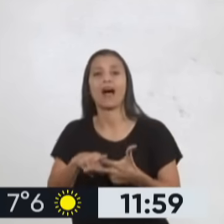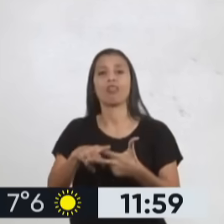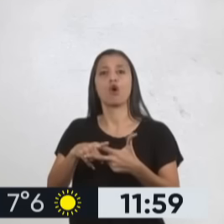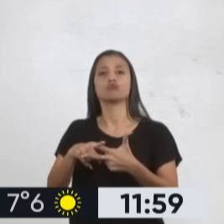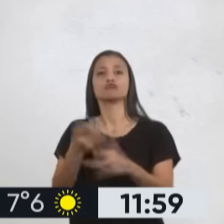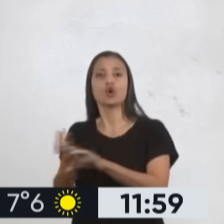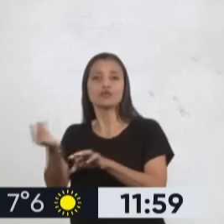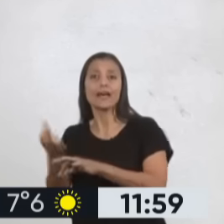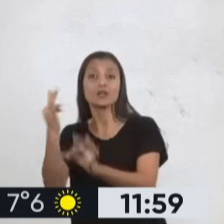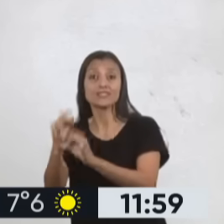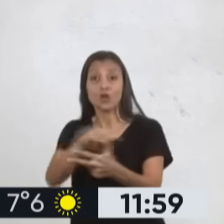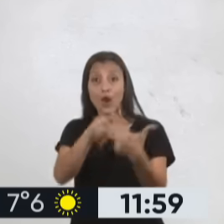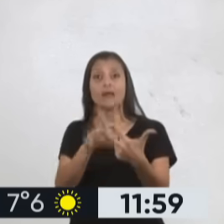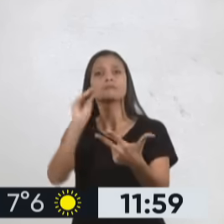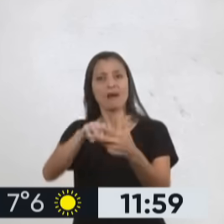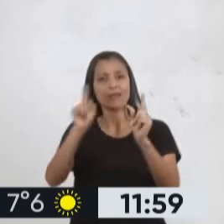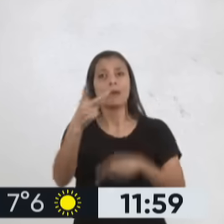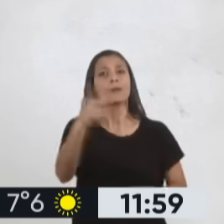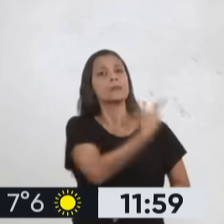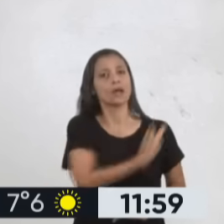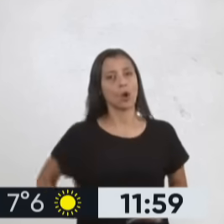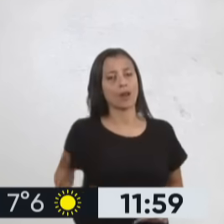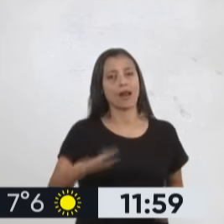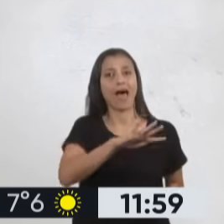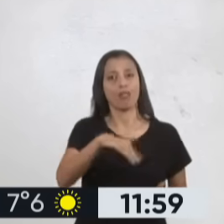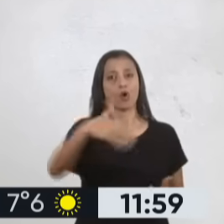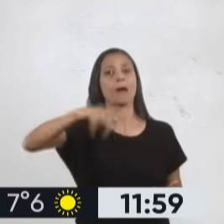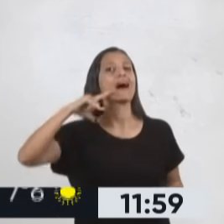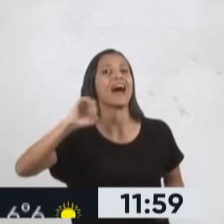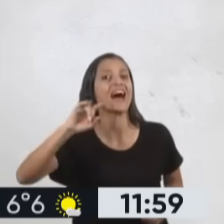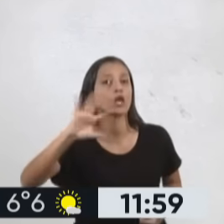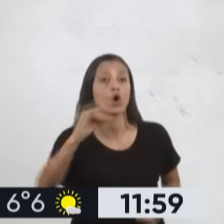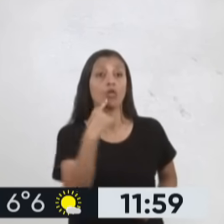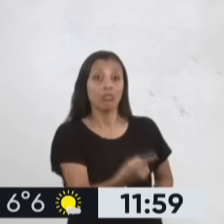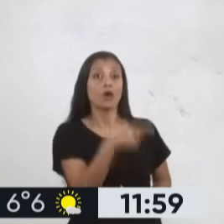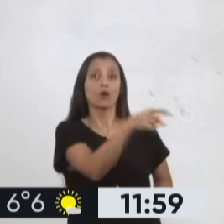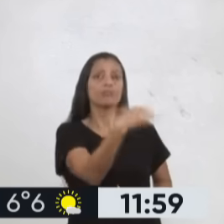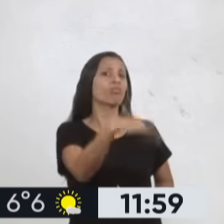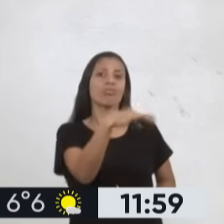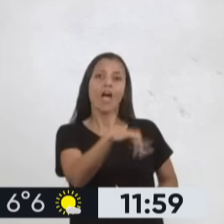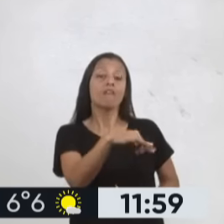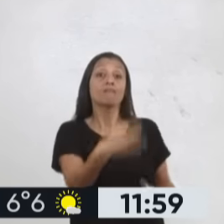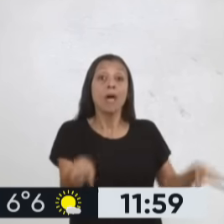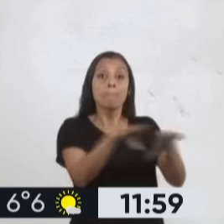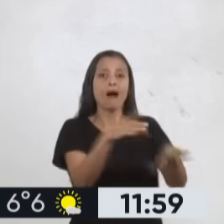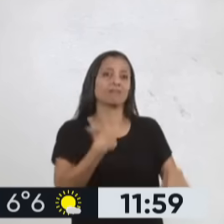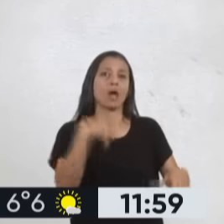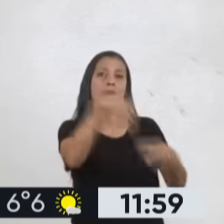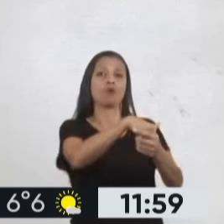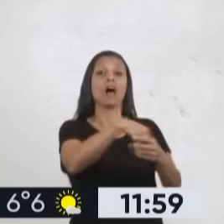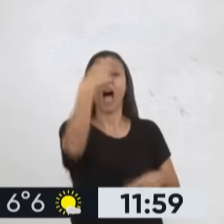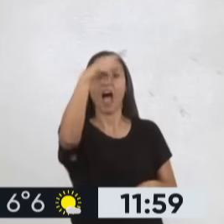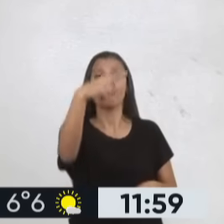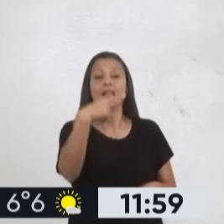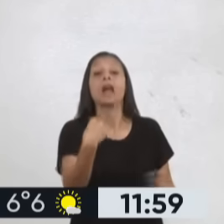fue la propia vicegobernadora de la provincia de Buenos Aires, Verónica Magario, la que tuvo que desempatar y estuvo de acuerdo con